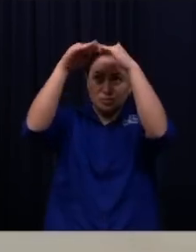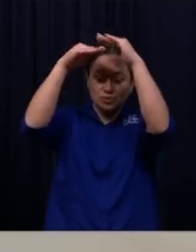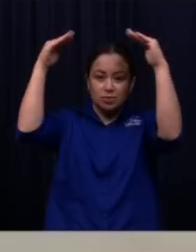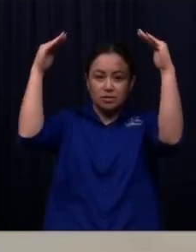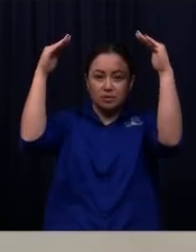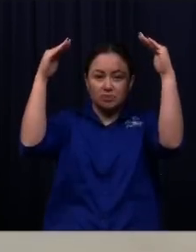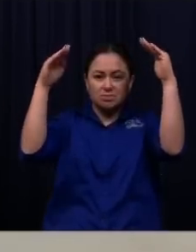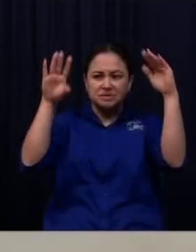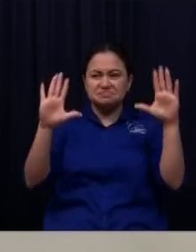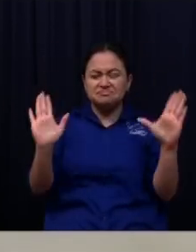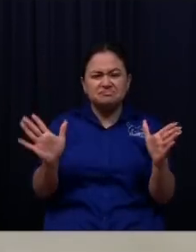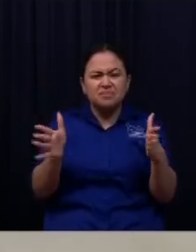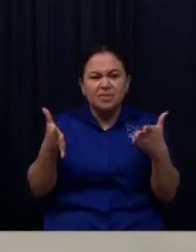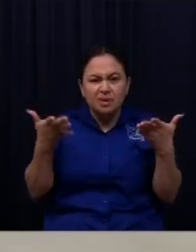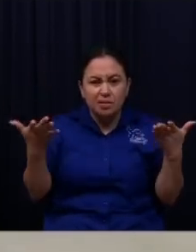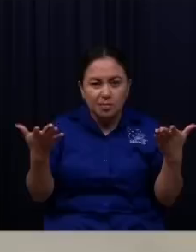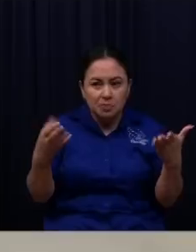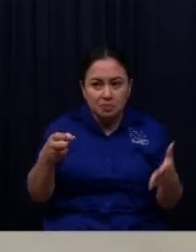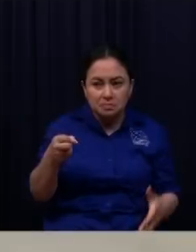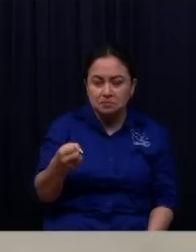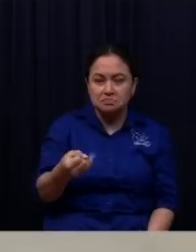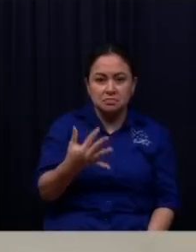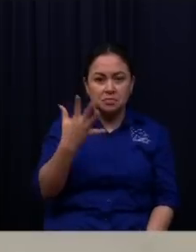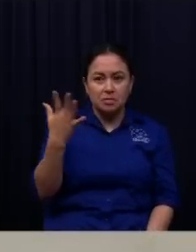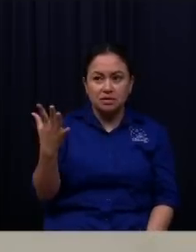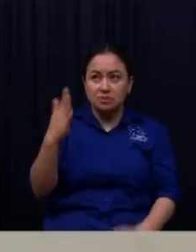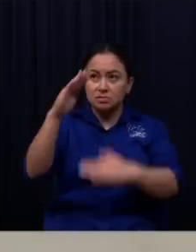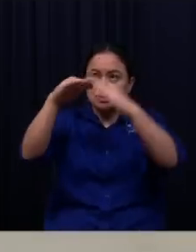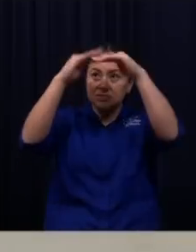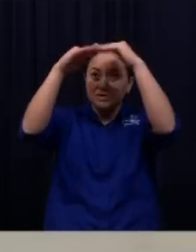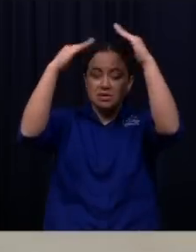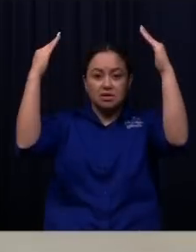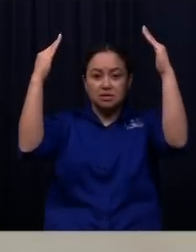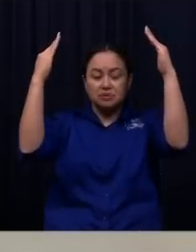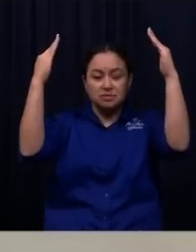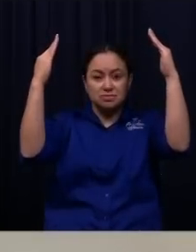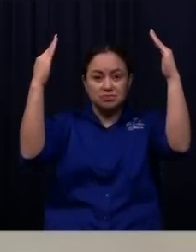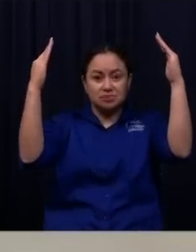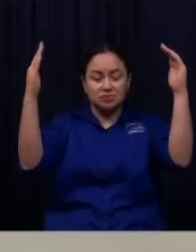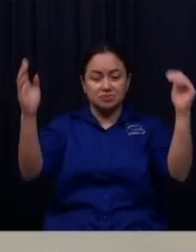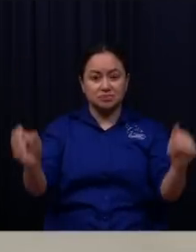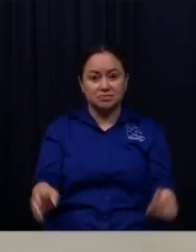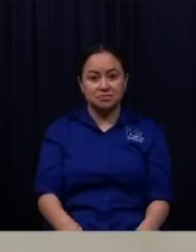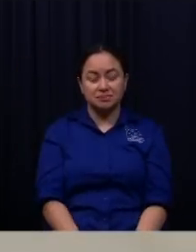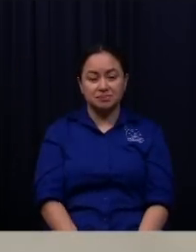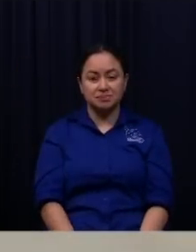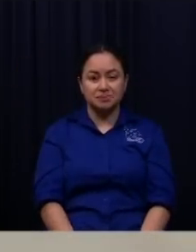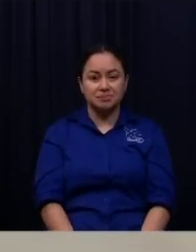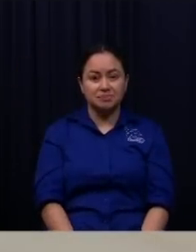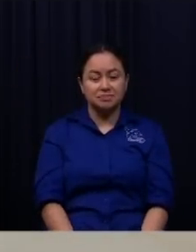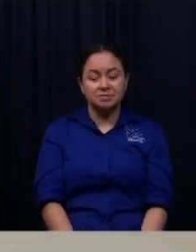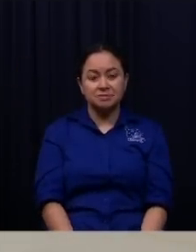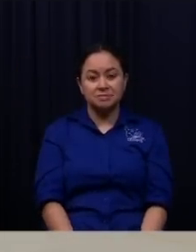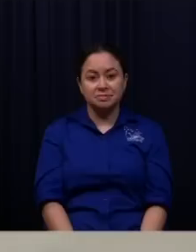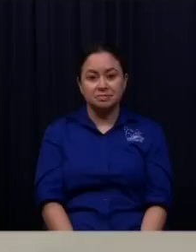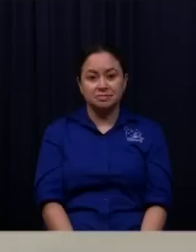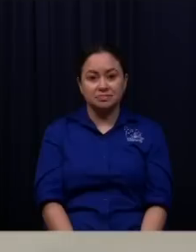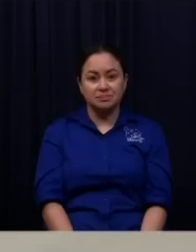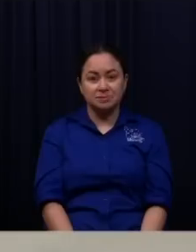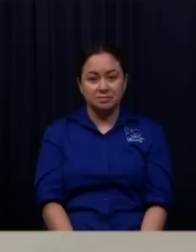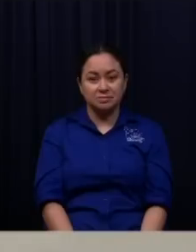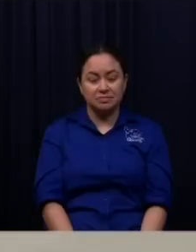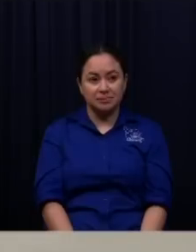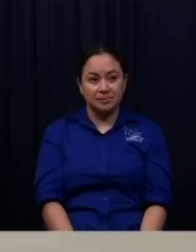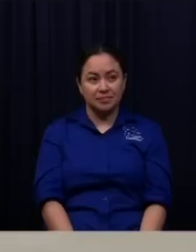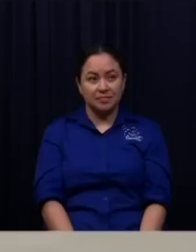hay, pues? No traspasó el cielo, traspasó los cielos. Pablo describe que hay